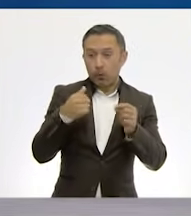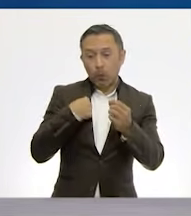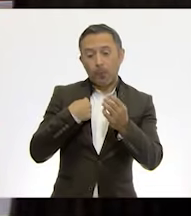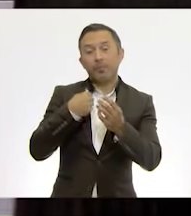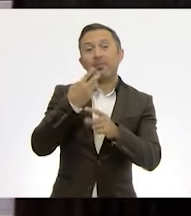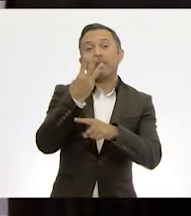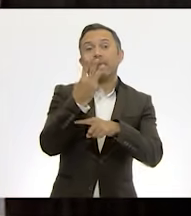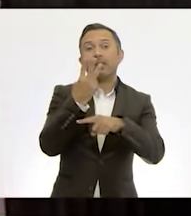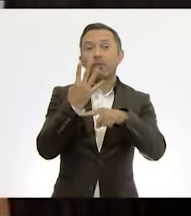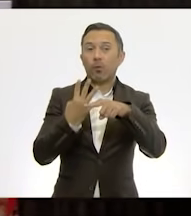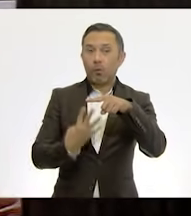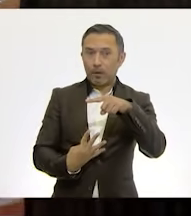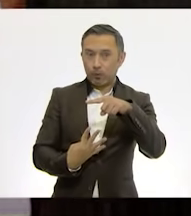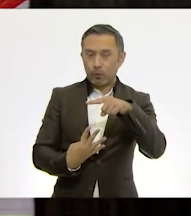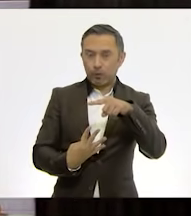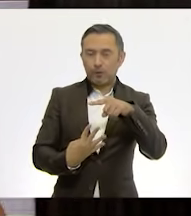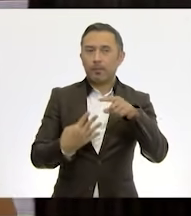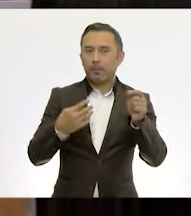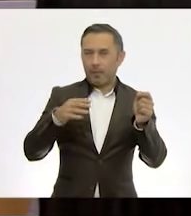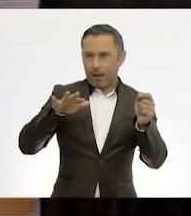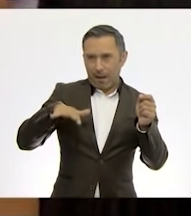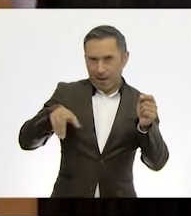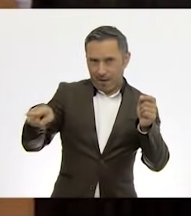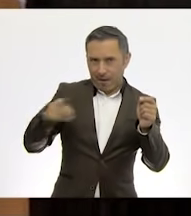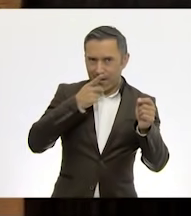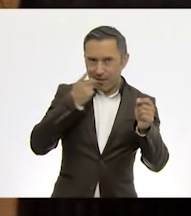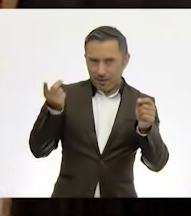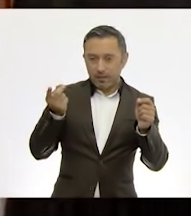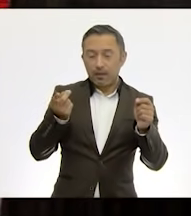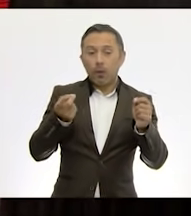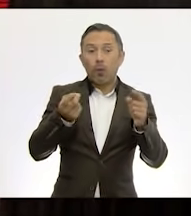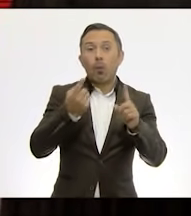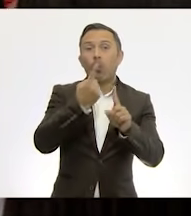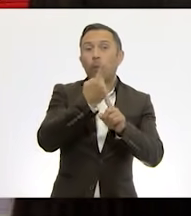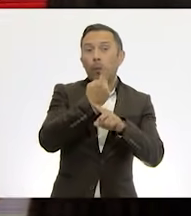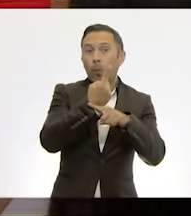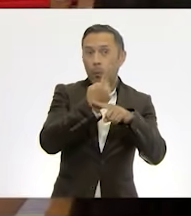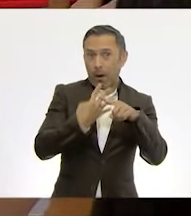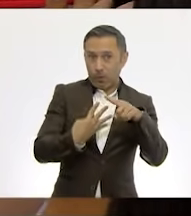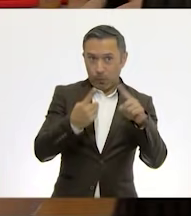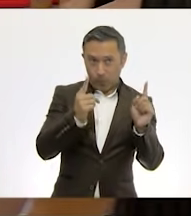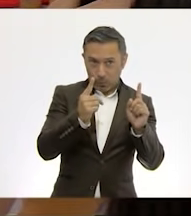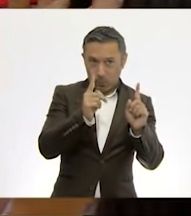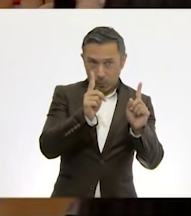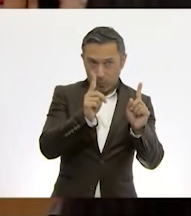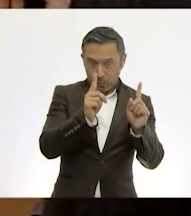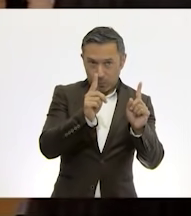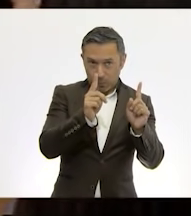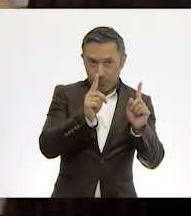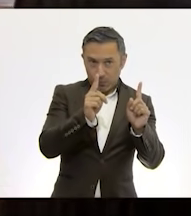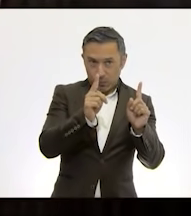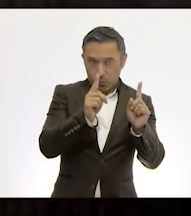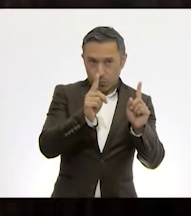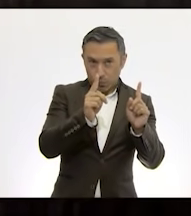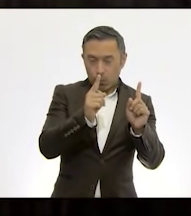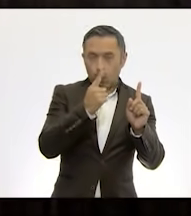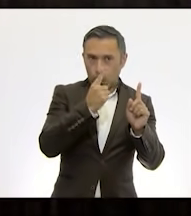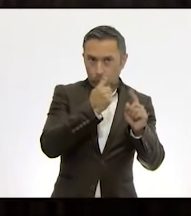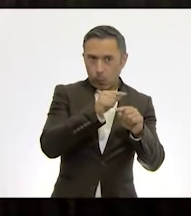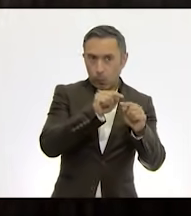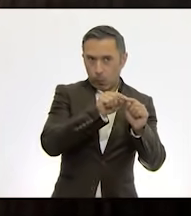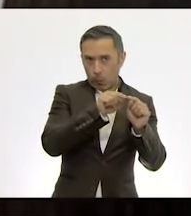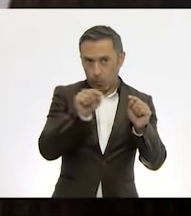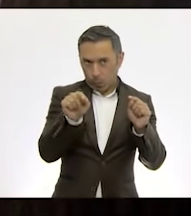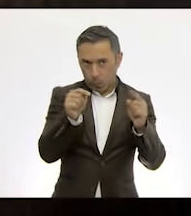cuartos. Entonces, si ya sabemos que esta es la distancia de un cuarto, aquí empezaría